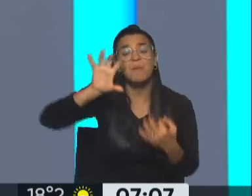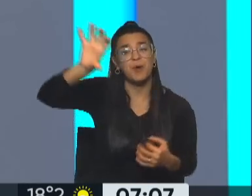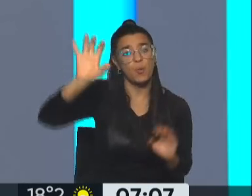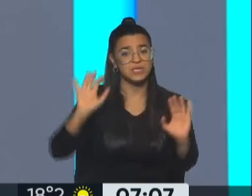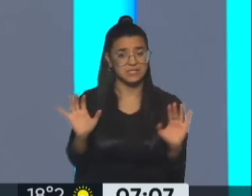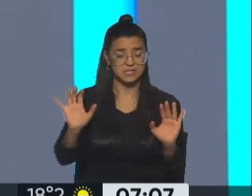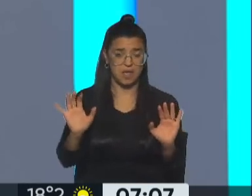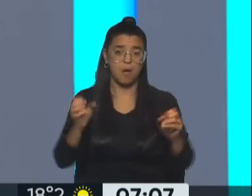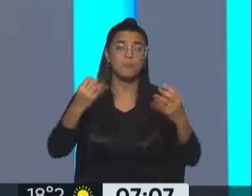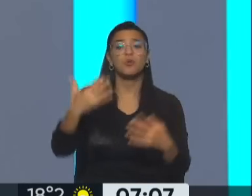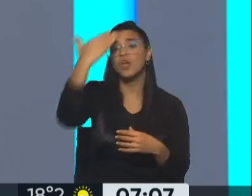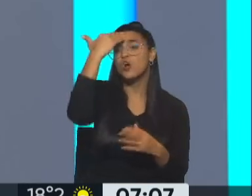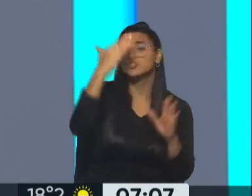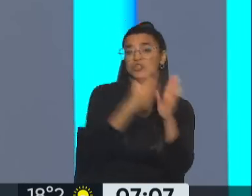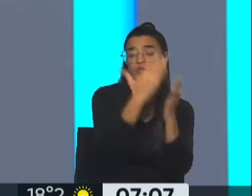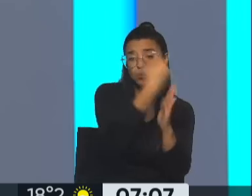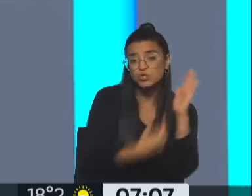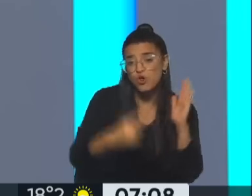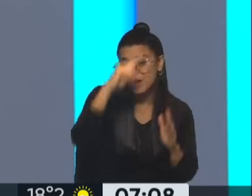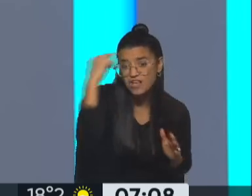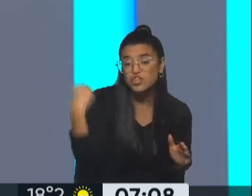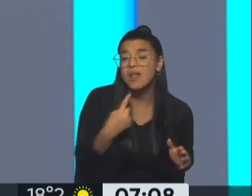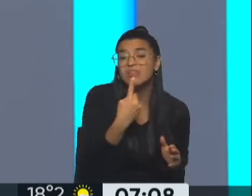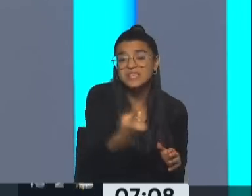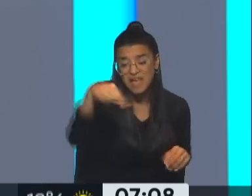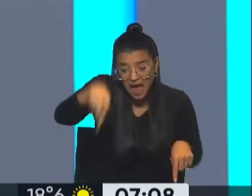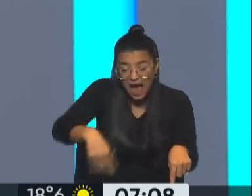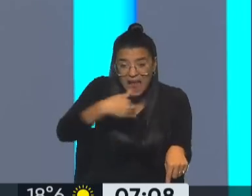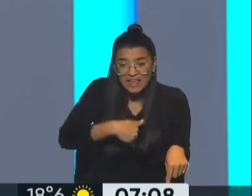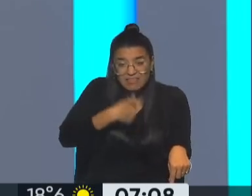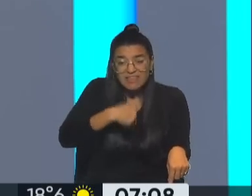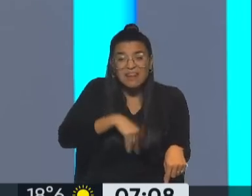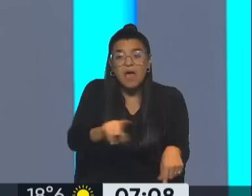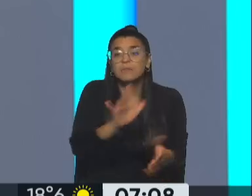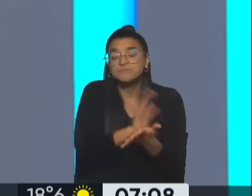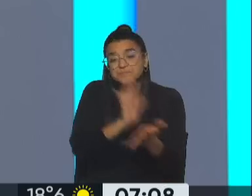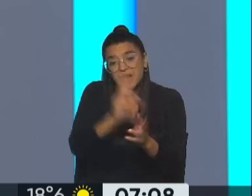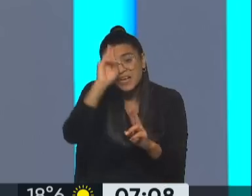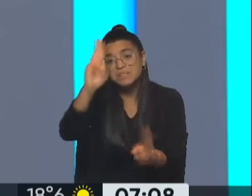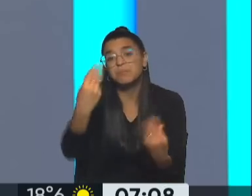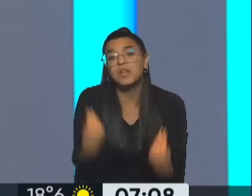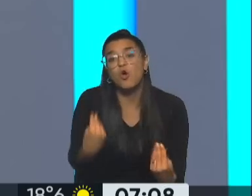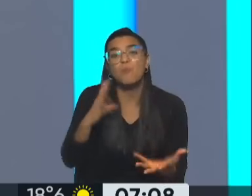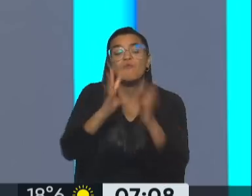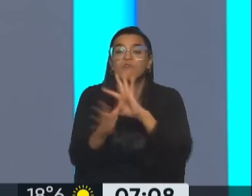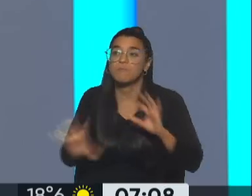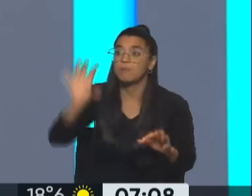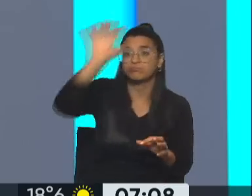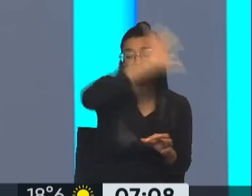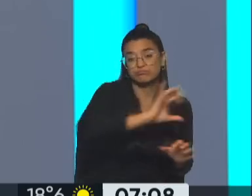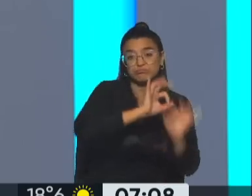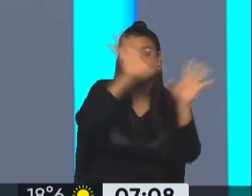provincial, porque la Constitución Nacional dice que la Argentina adopta la forma representativa, republicana